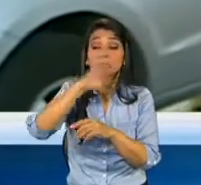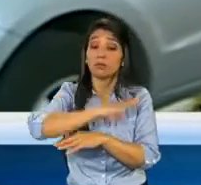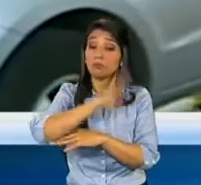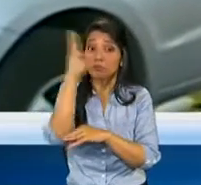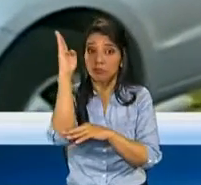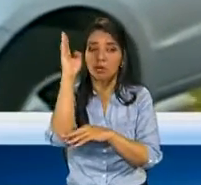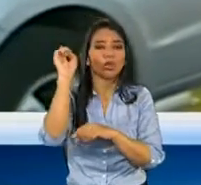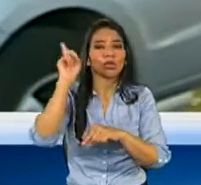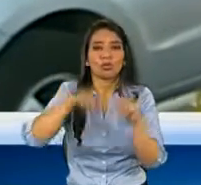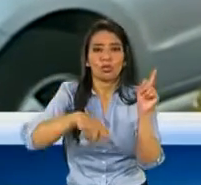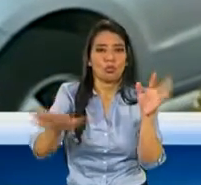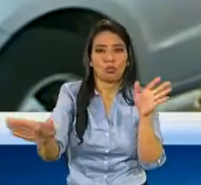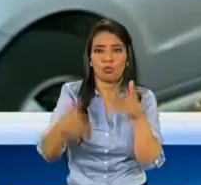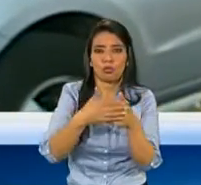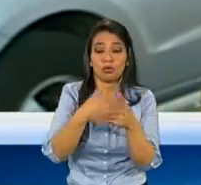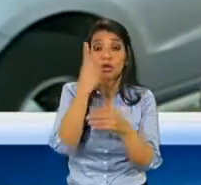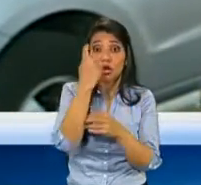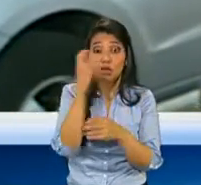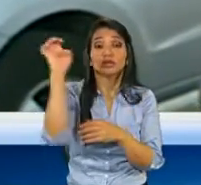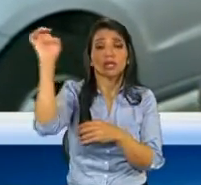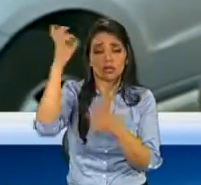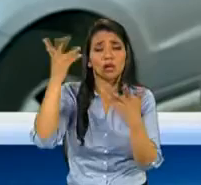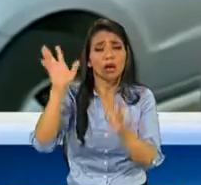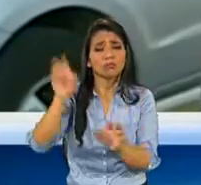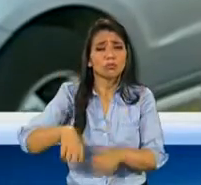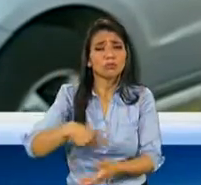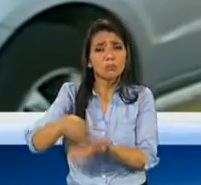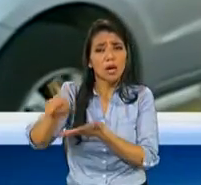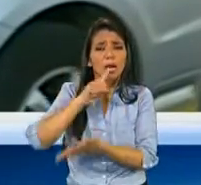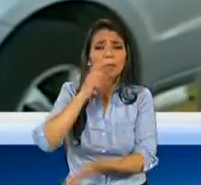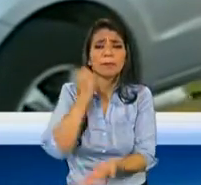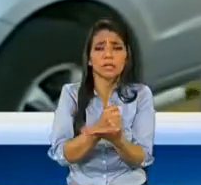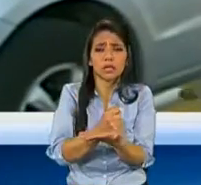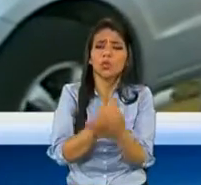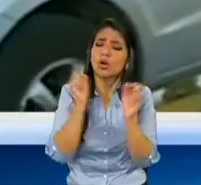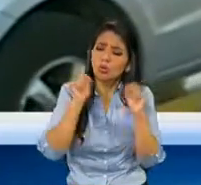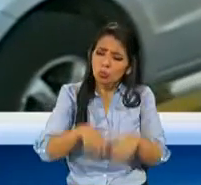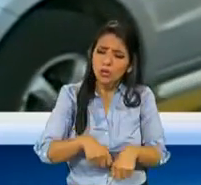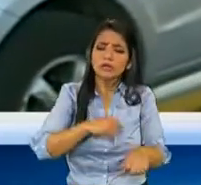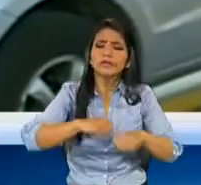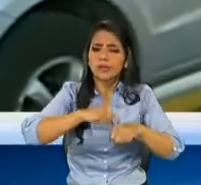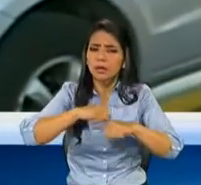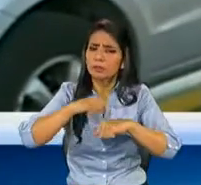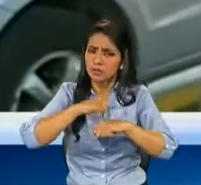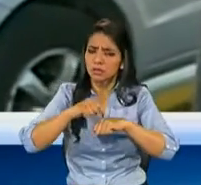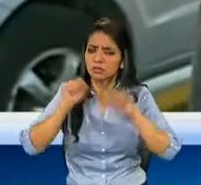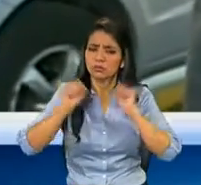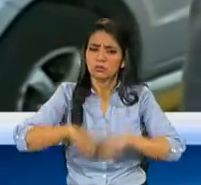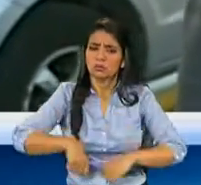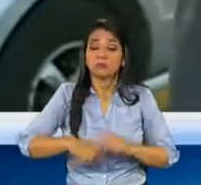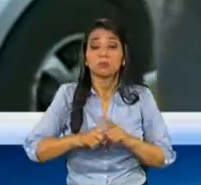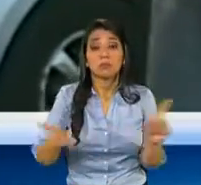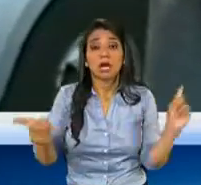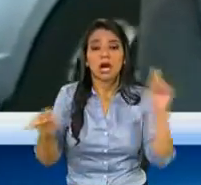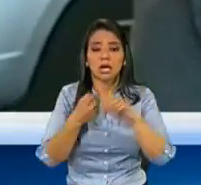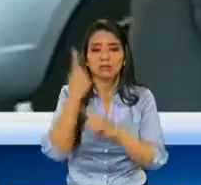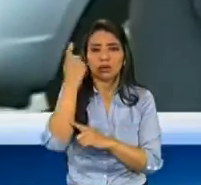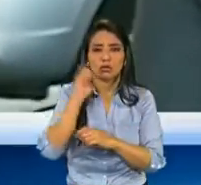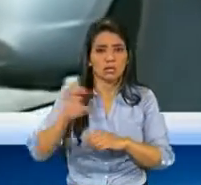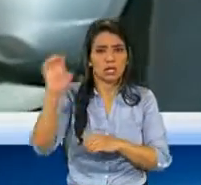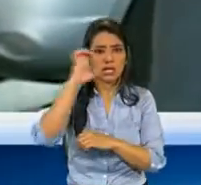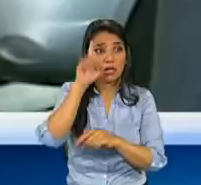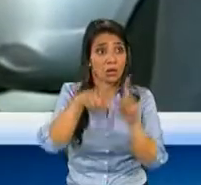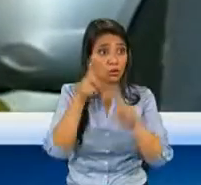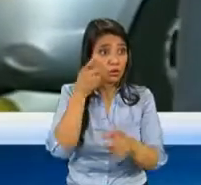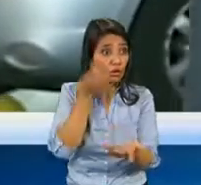decir a partir del 11 no ya puede cancelar los valores de matrícula para poder hacer los trámites correspondientes esto incluirá para quienes